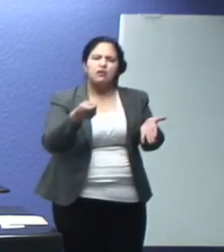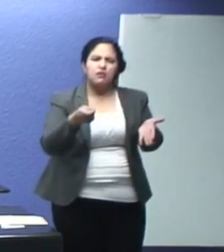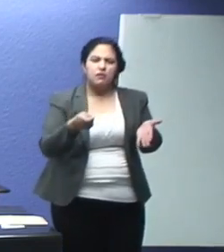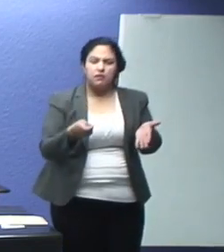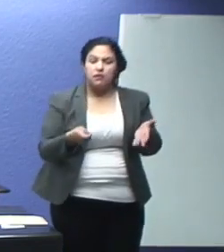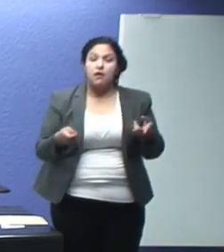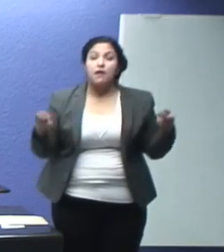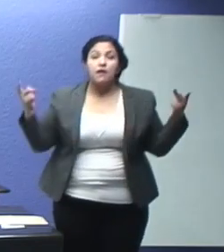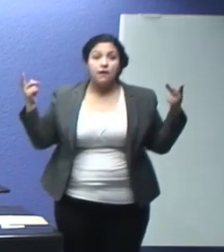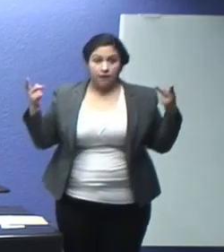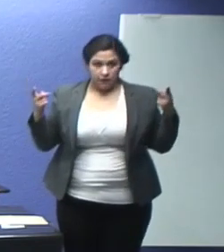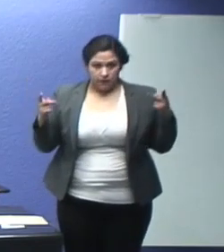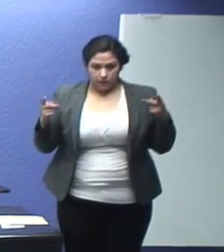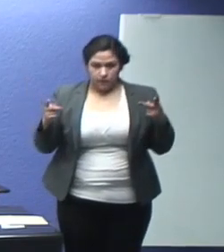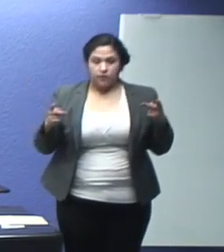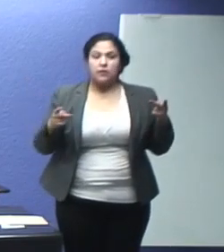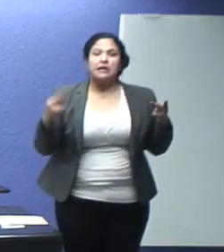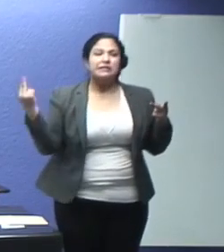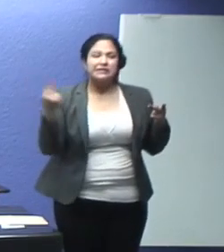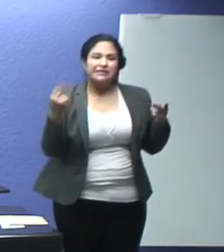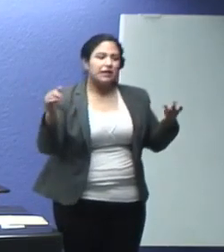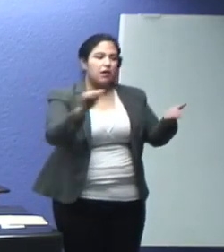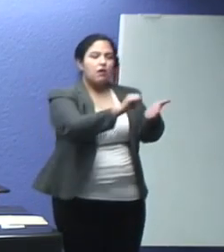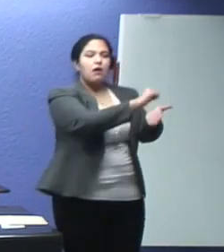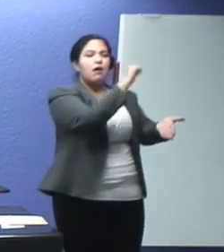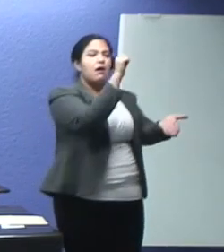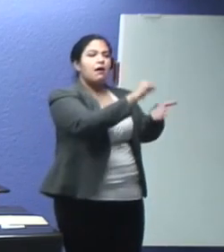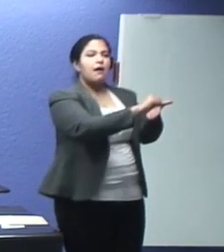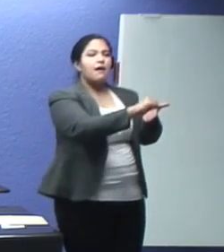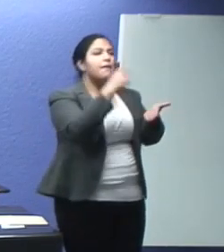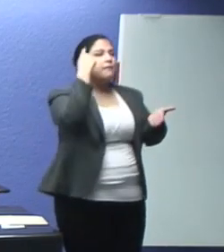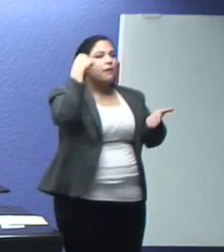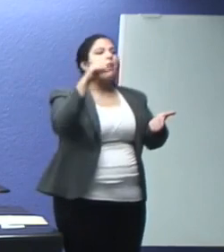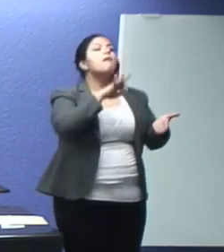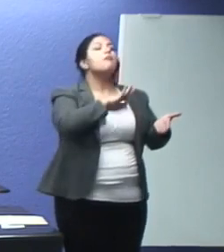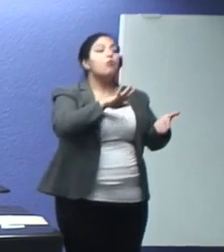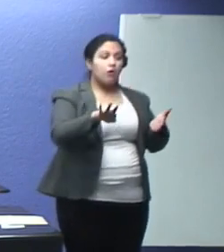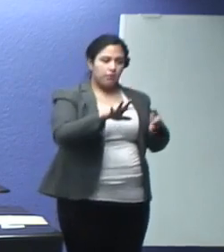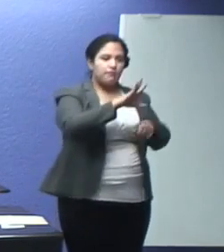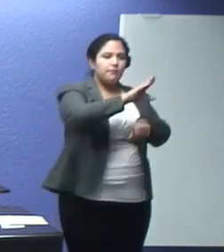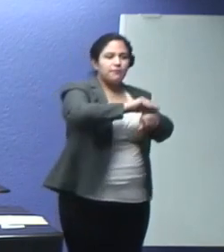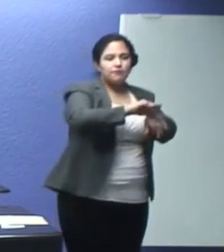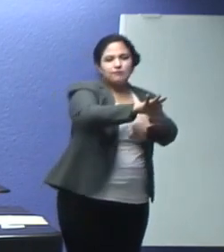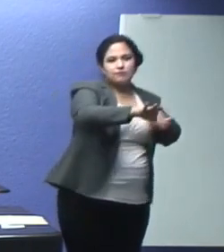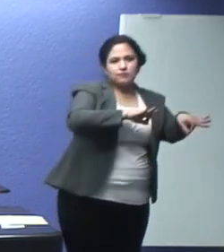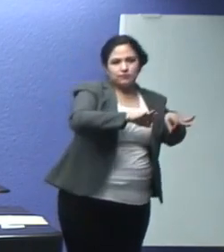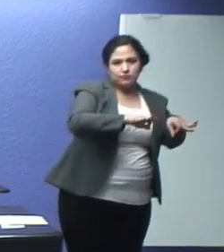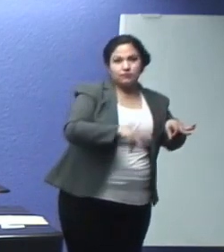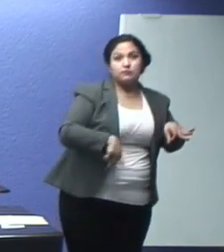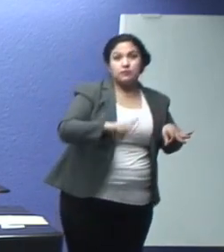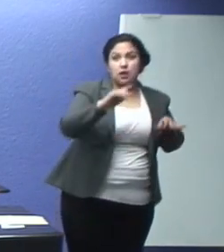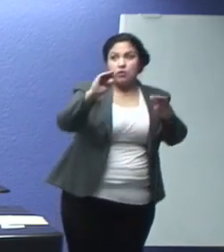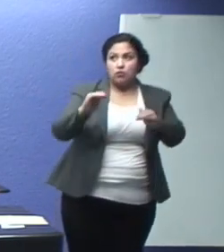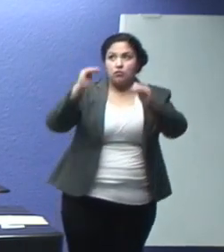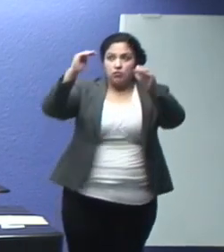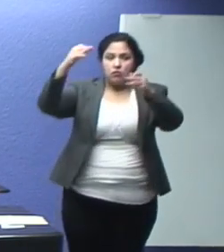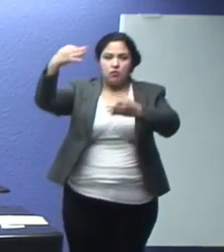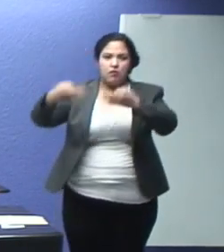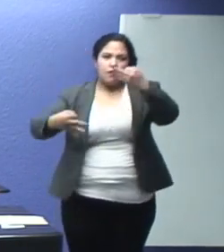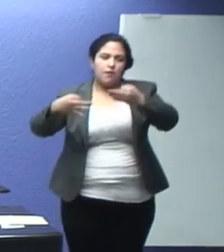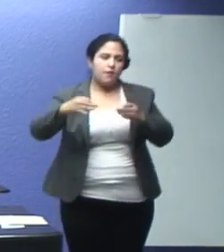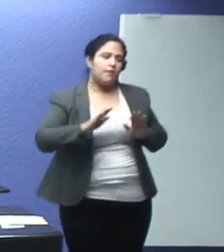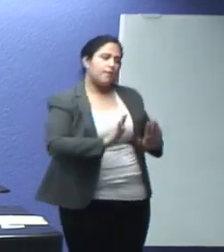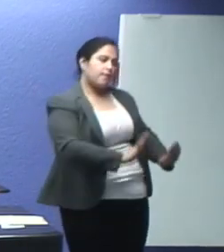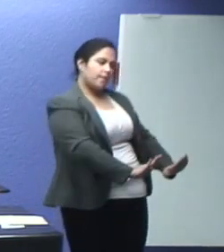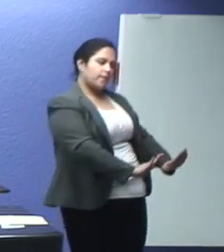de contar con un certificado de habilitación. Entonces, justo la Suprema Corte lo que hizo es referir que este